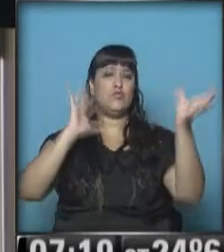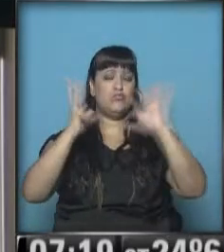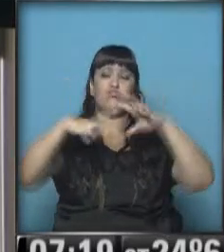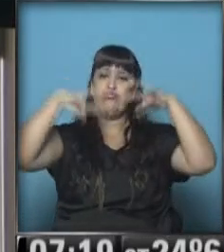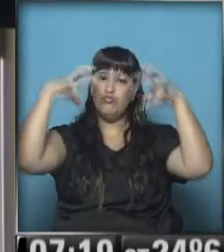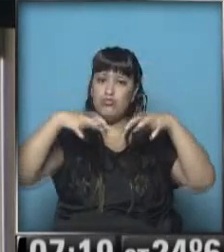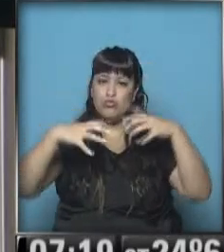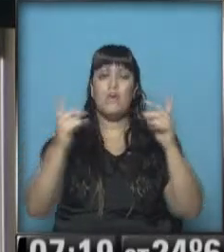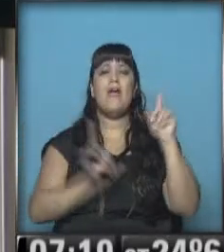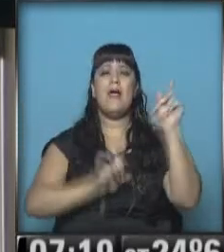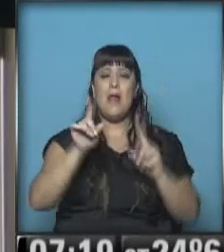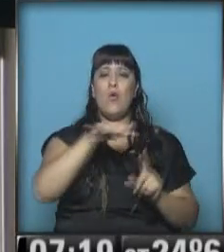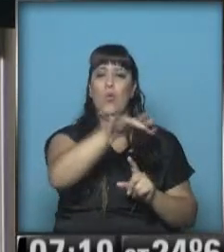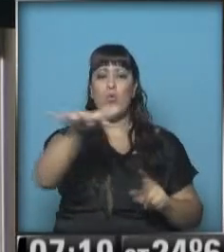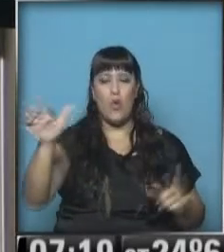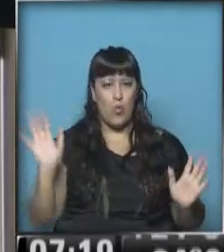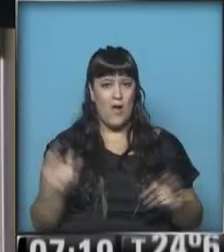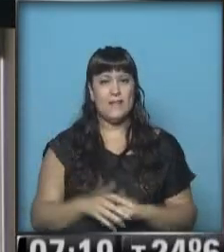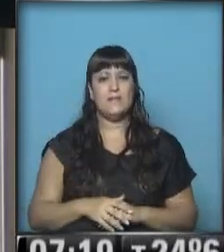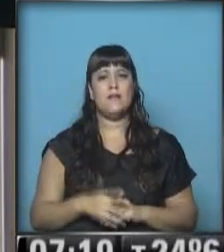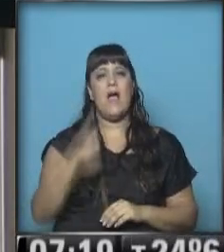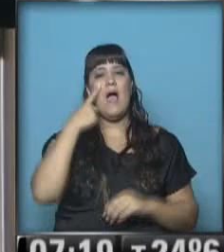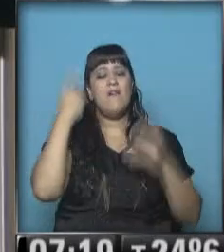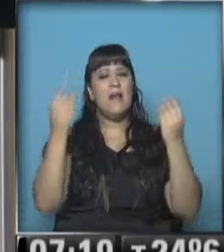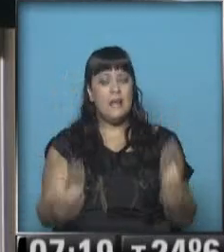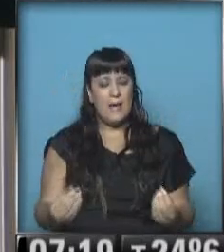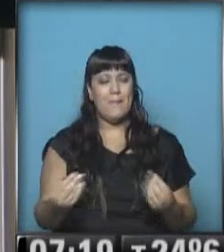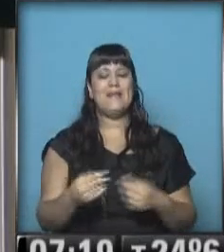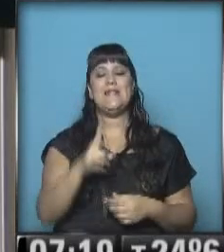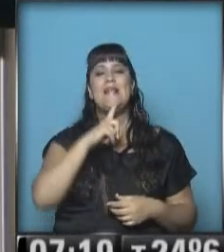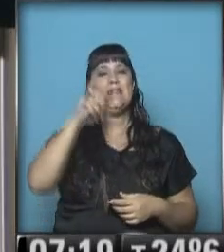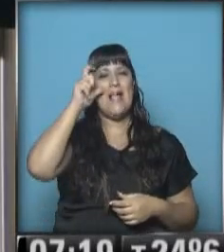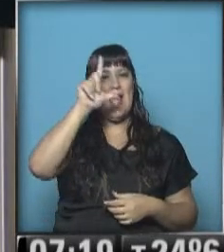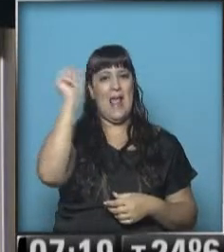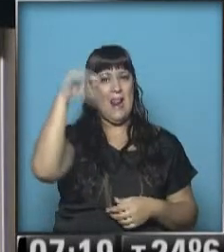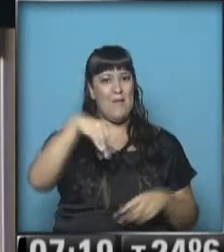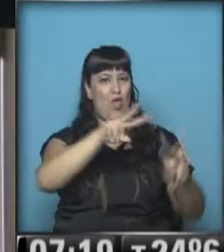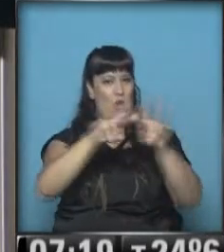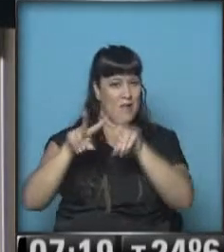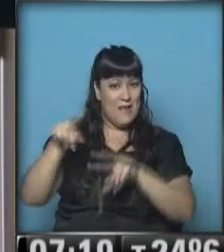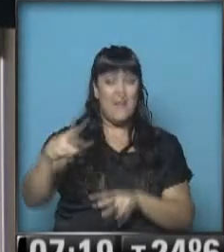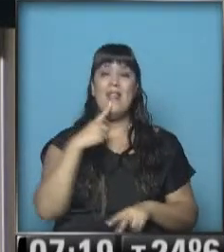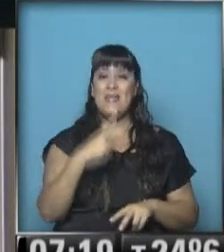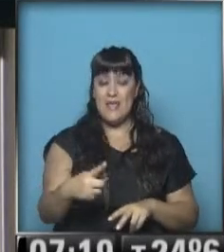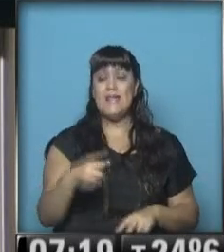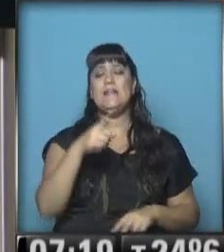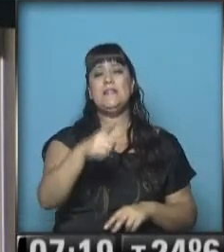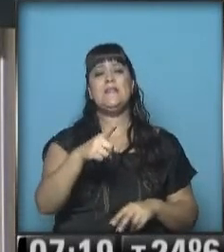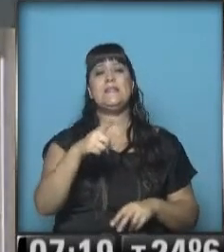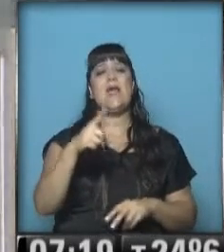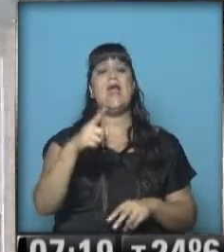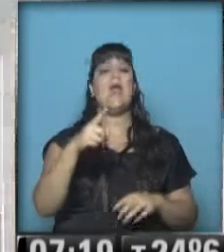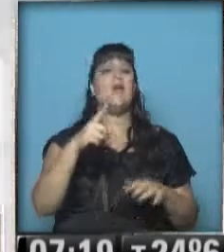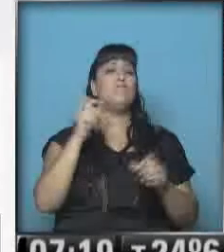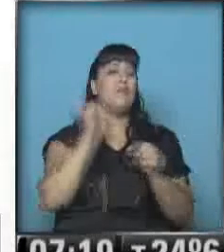llueve en algunas zonas de nuestro país. Vamos a ver qué nos dice Agencia de Noticias Telam. A ver, por ejemplo, la actividad de Timmermans, nuestro